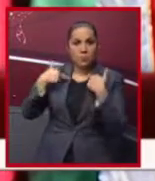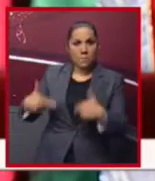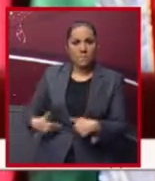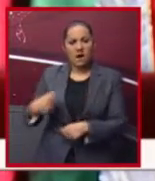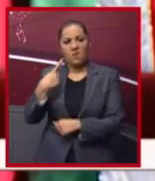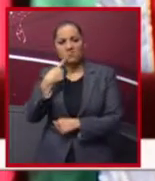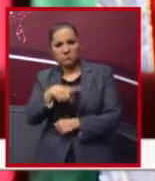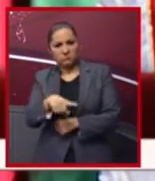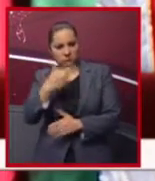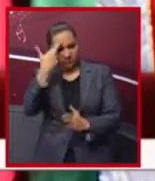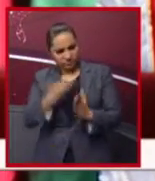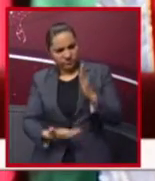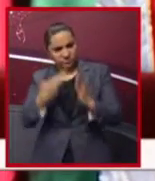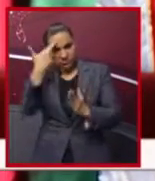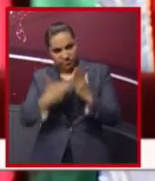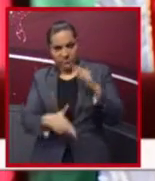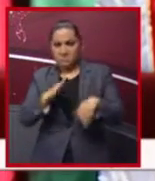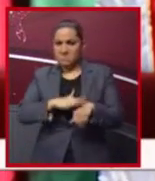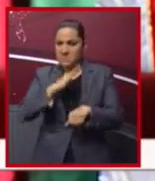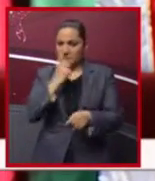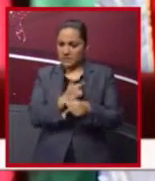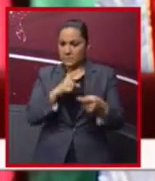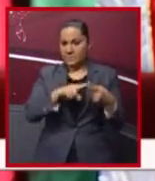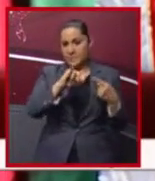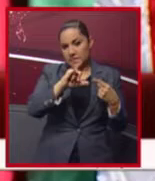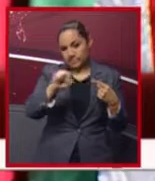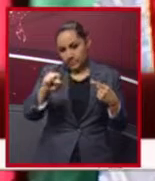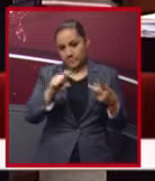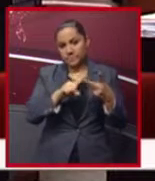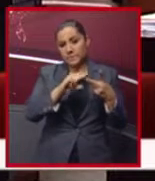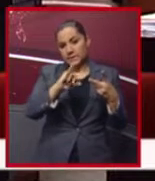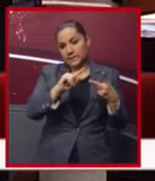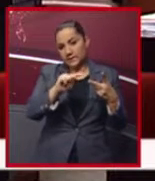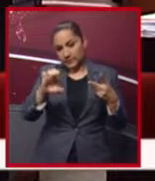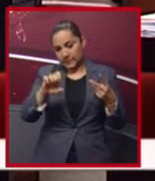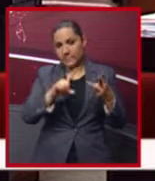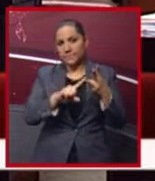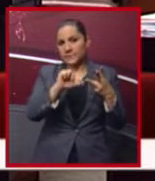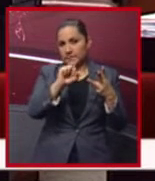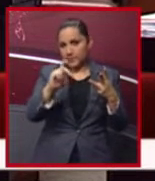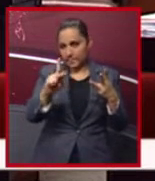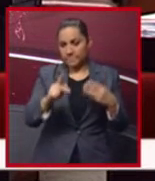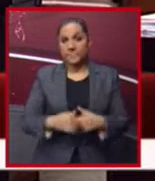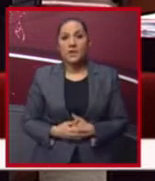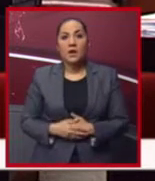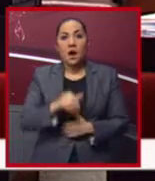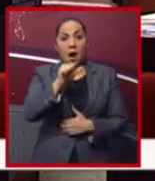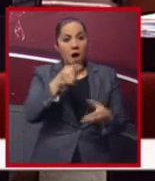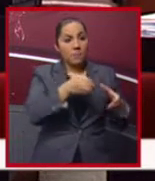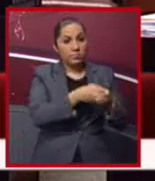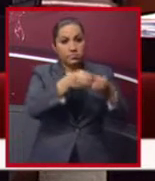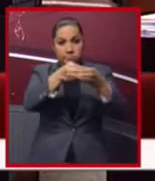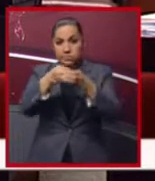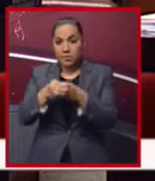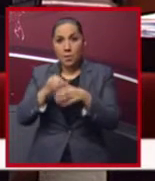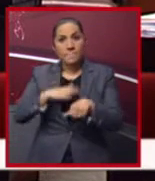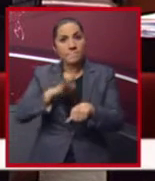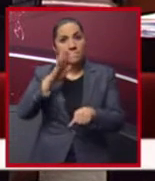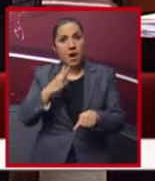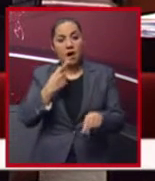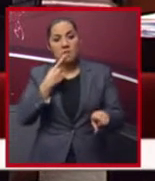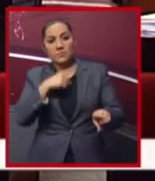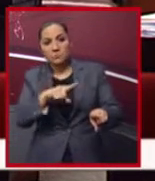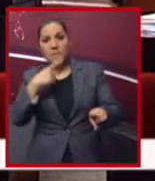denuncias a los derechos humanos, seguido del ISSSTE y de la SEP. Las autoridades señaladas con mayor recurrencia,